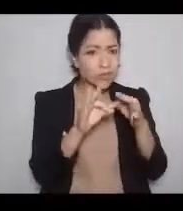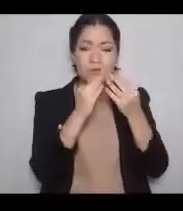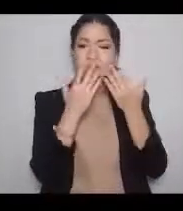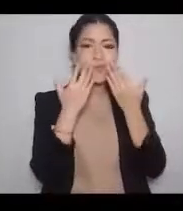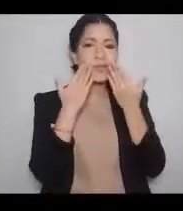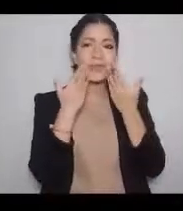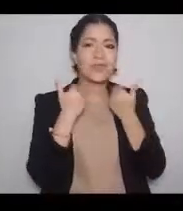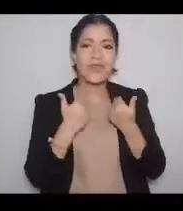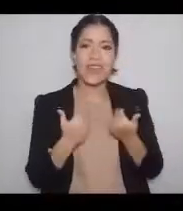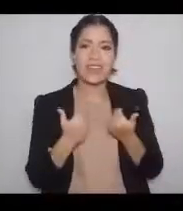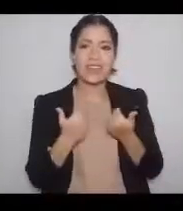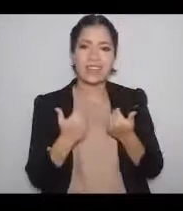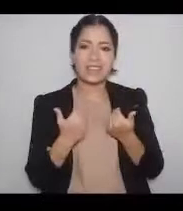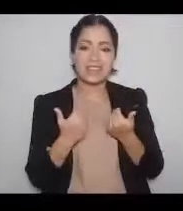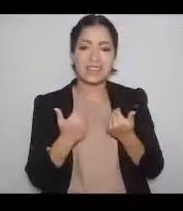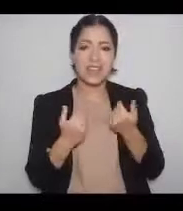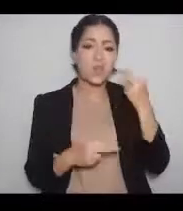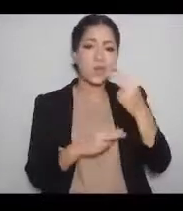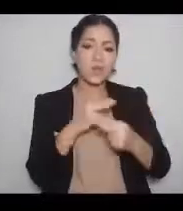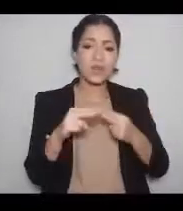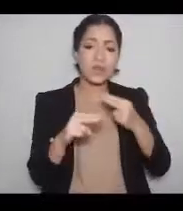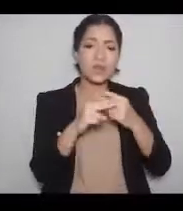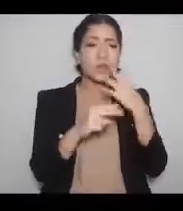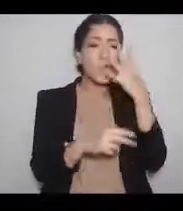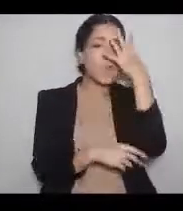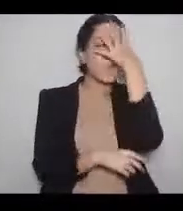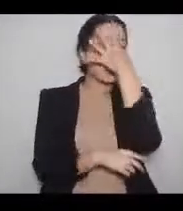es asquerosamente real.